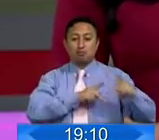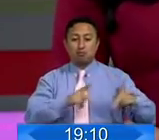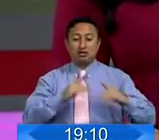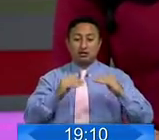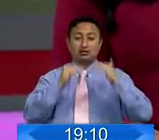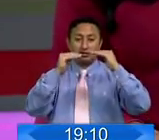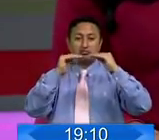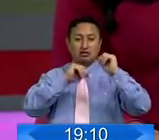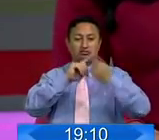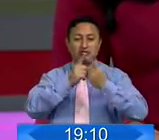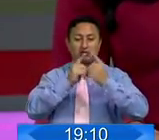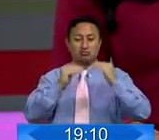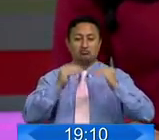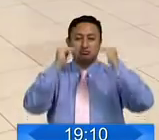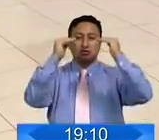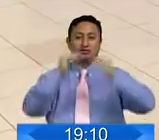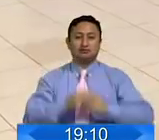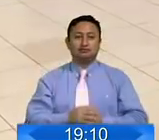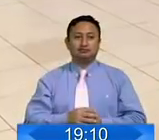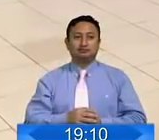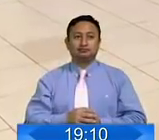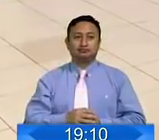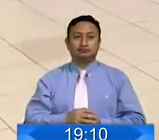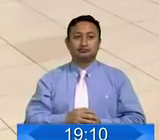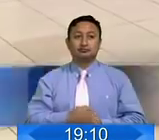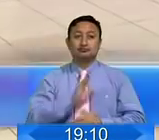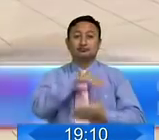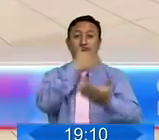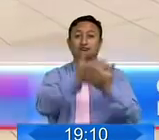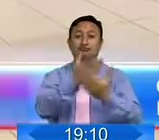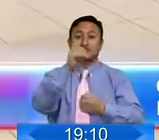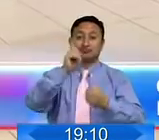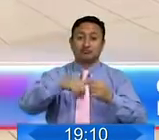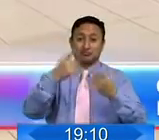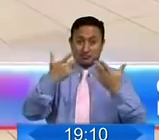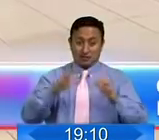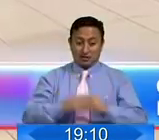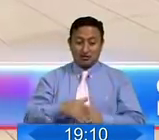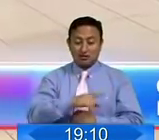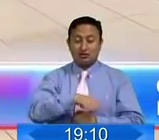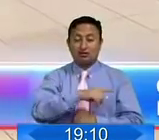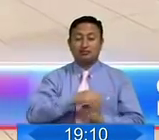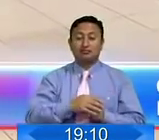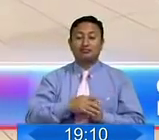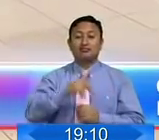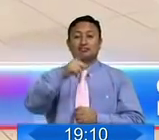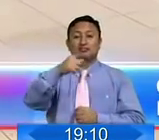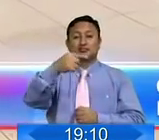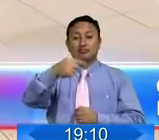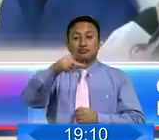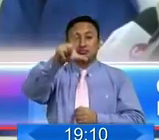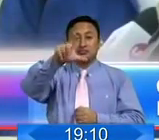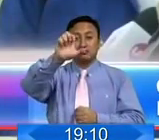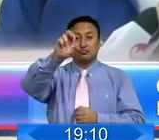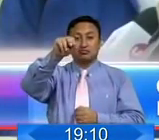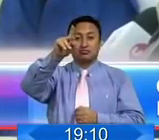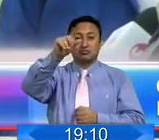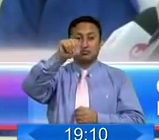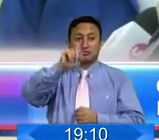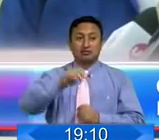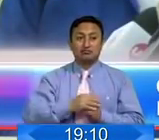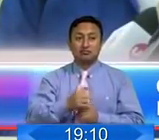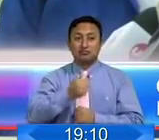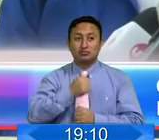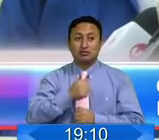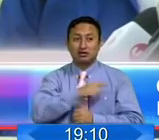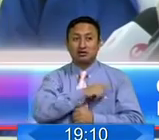rendimiento. Luego de su arribo a la capital del país, la medallista ecuatoriana Glenda Morejón brindó una rueda de prensa desde su